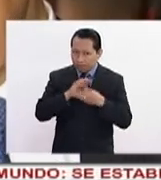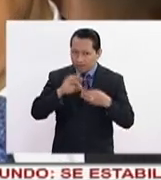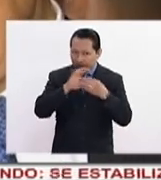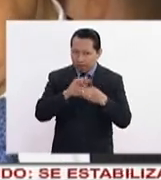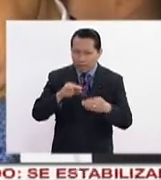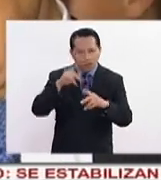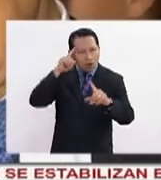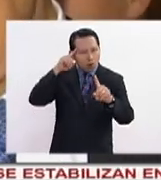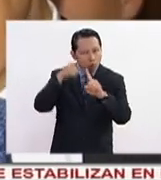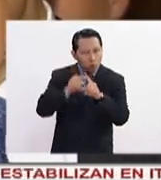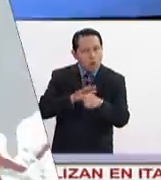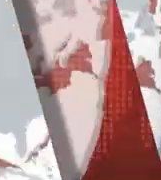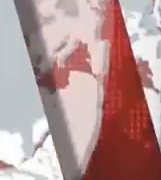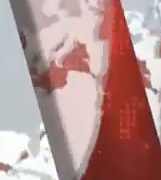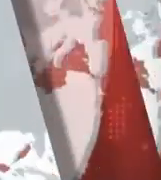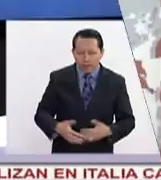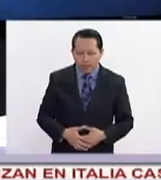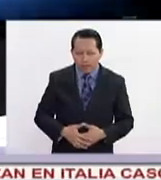lo que buscan.